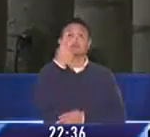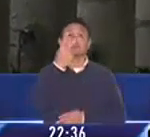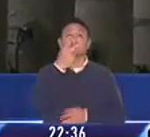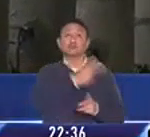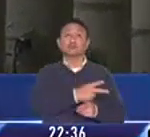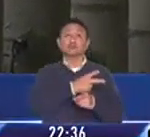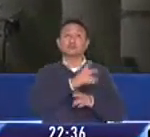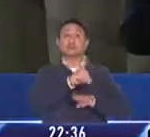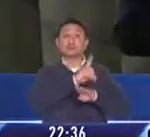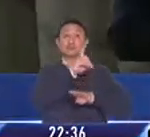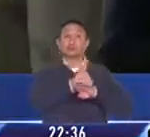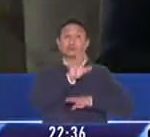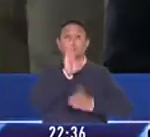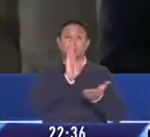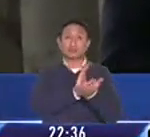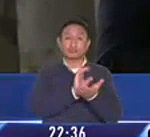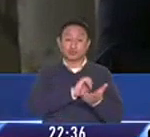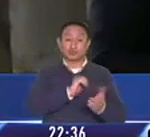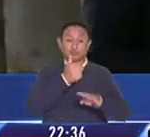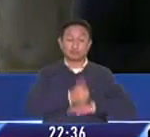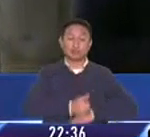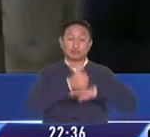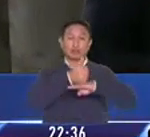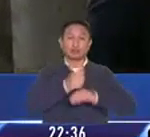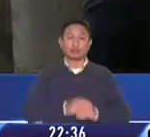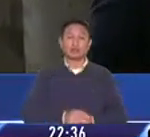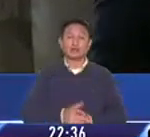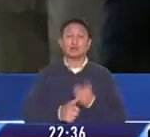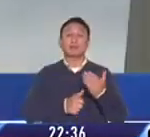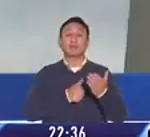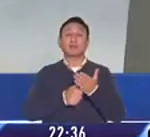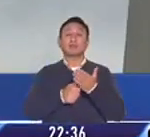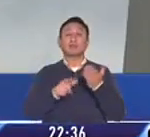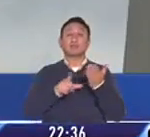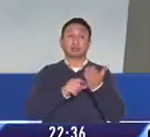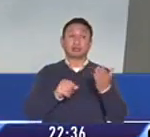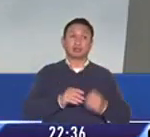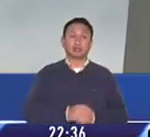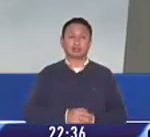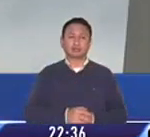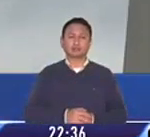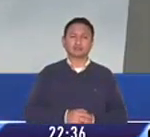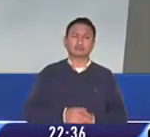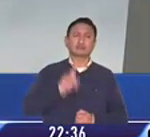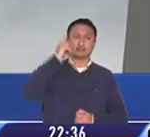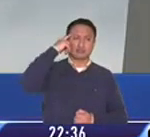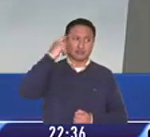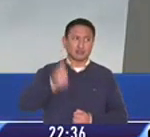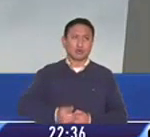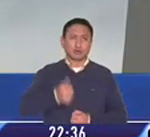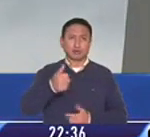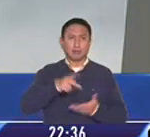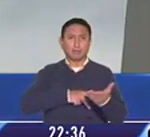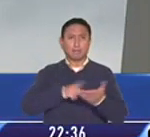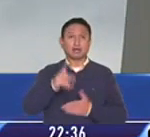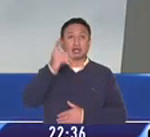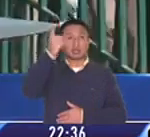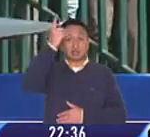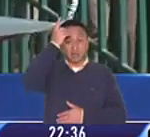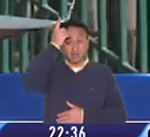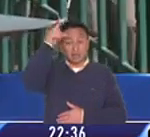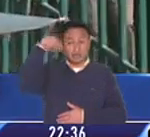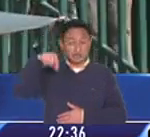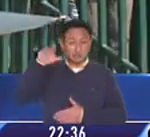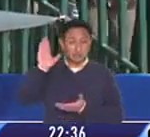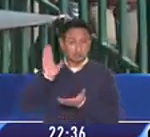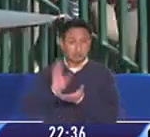Consejo Directivo del IES se reúne con las autoridades del Ministerio de Finanzas con el fin de que el gobierno pague la deuda histórica que tiene con